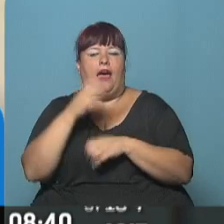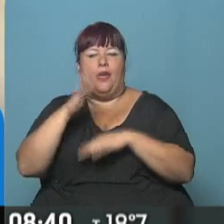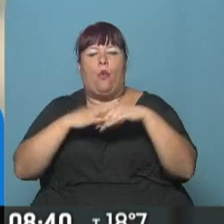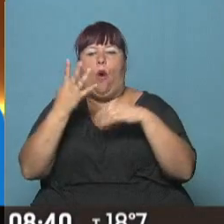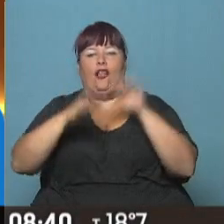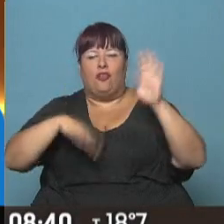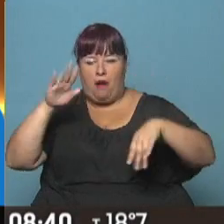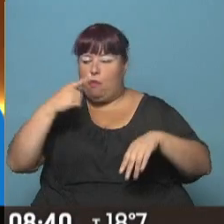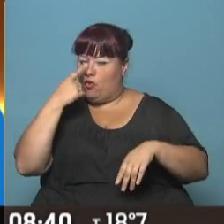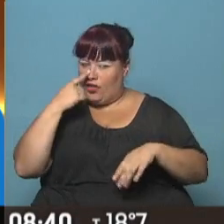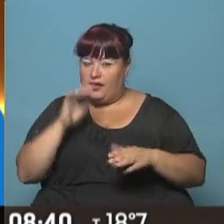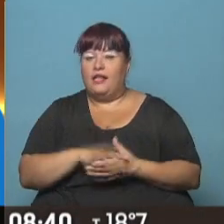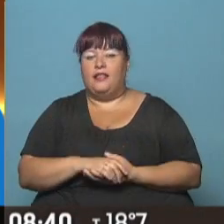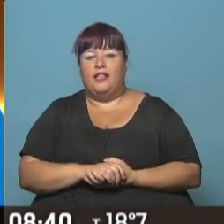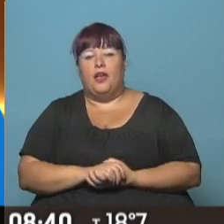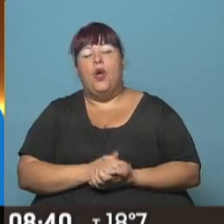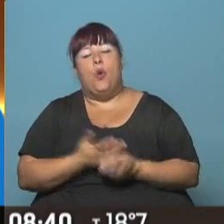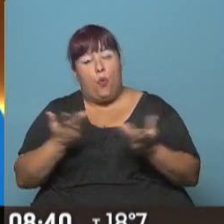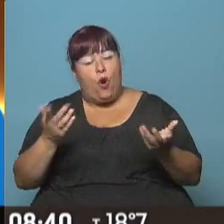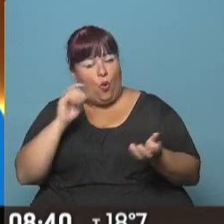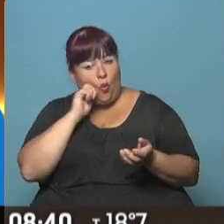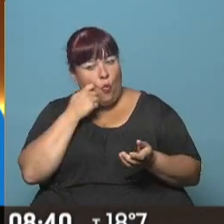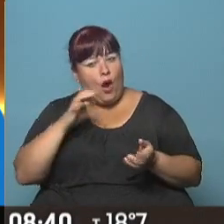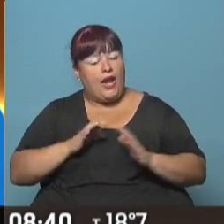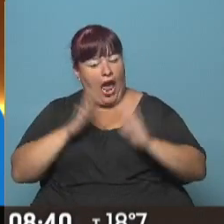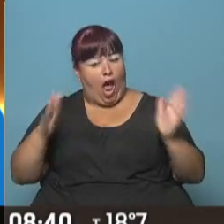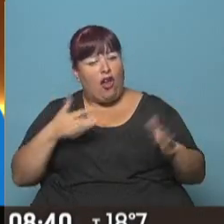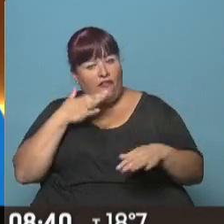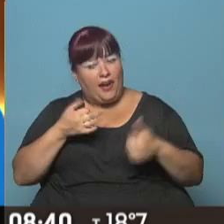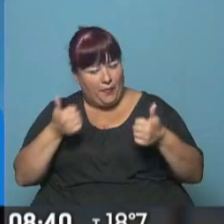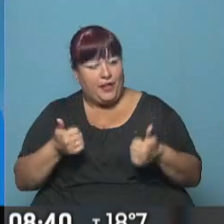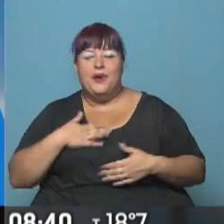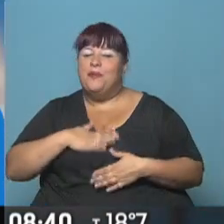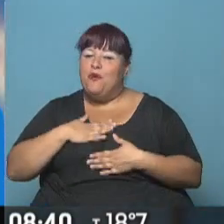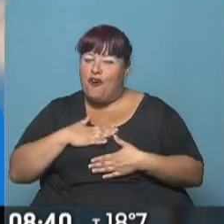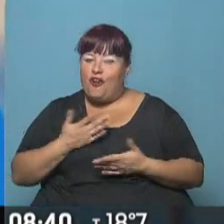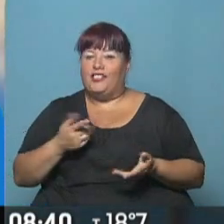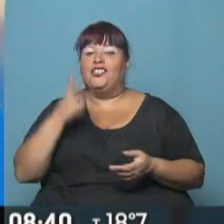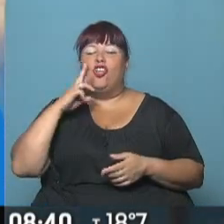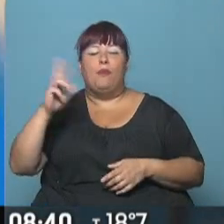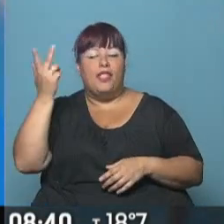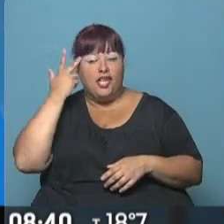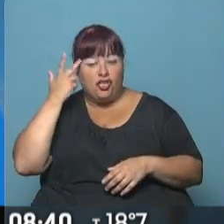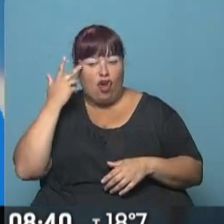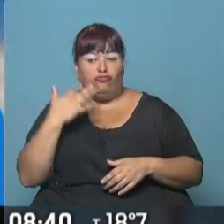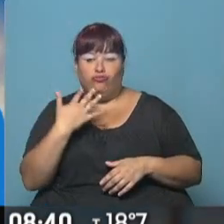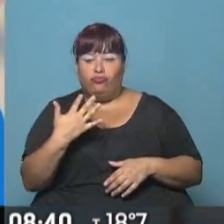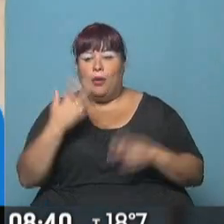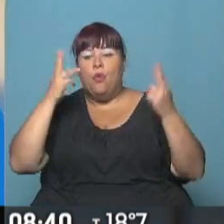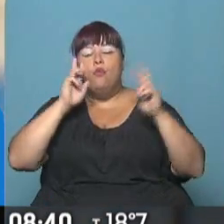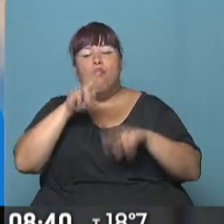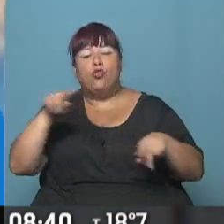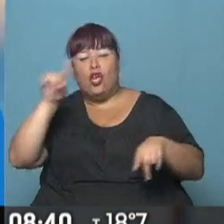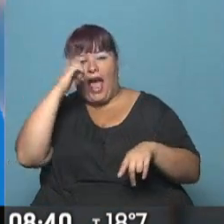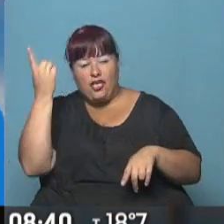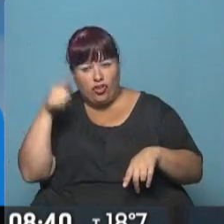manos. Interesante. Sí, es muy buen año, la verdad que... Me alegra entonces que tengamos un 2018 más que atractivo para el Museo Nacional